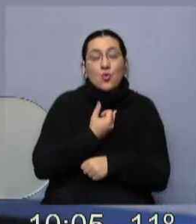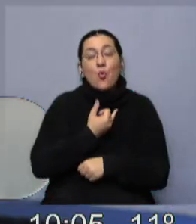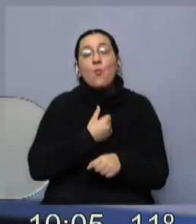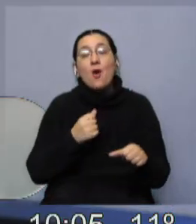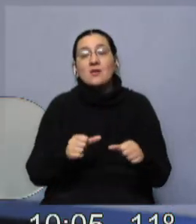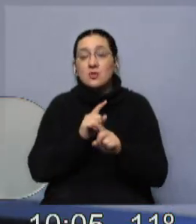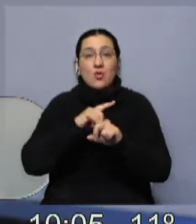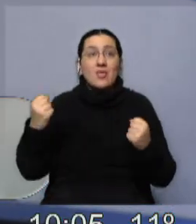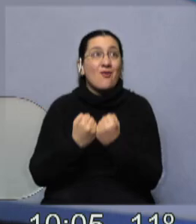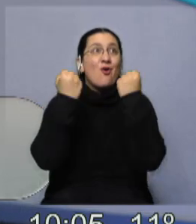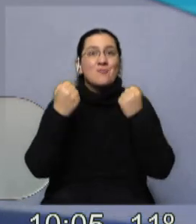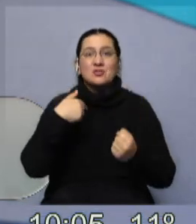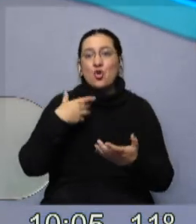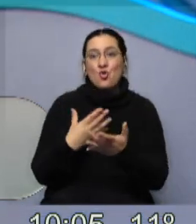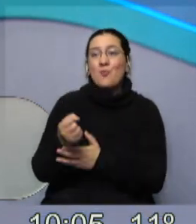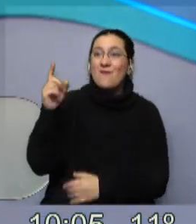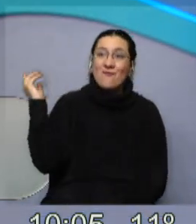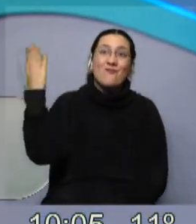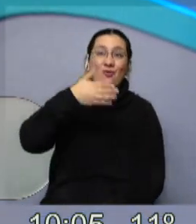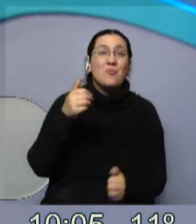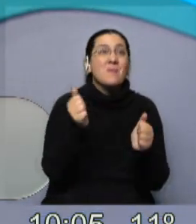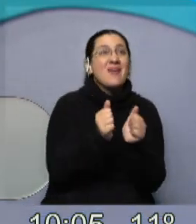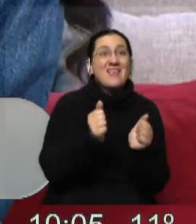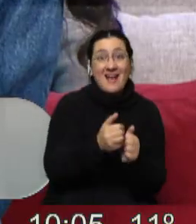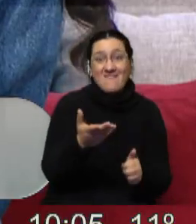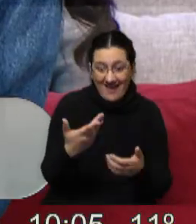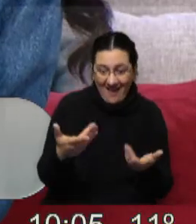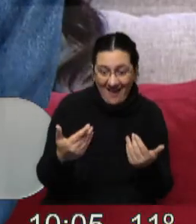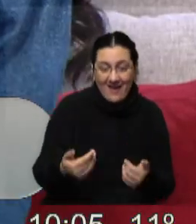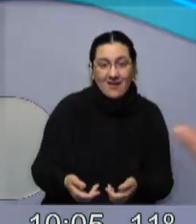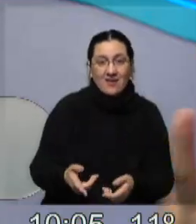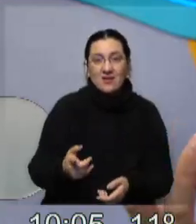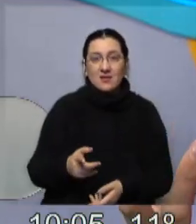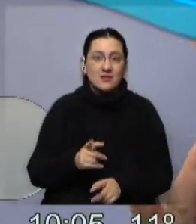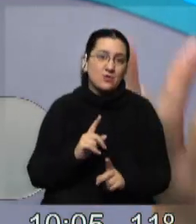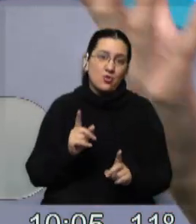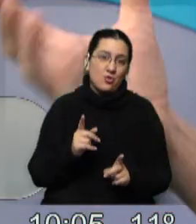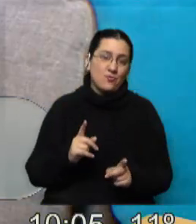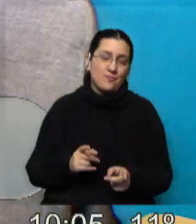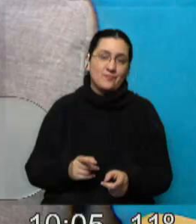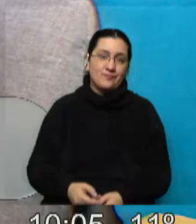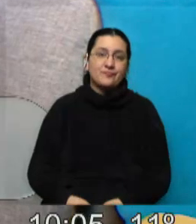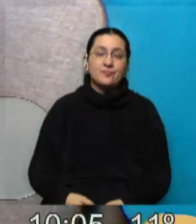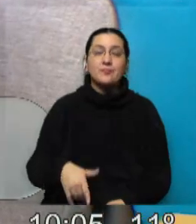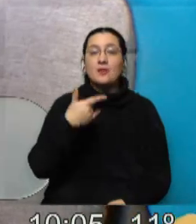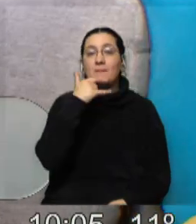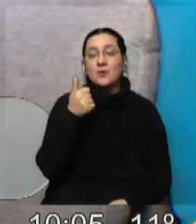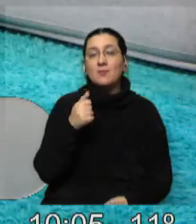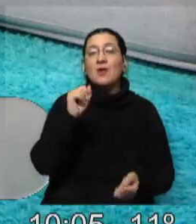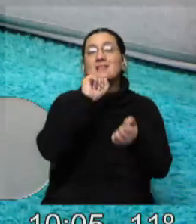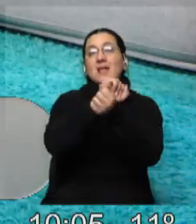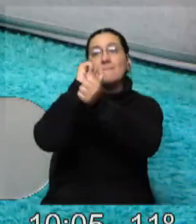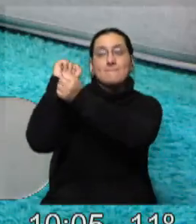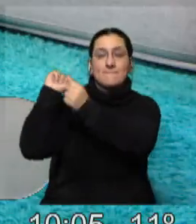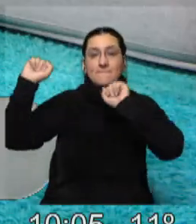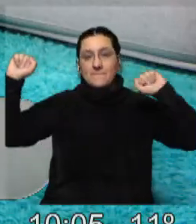sea, que no es de sorpresa. Yo compro esto, voy a mi pareja y sin decirle nada a la noche saco de gato. El tema es que, por ejemplo, las esposas,